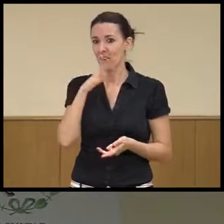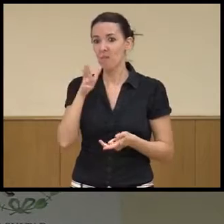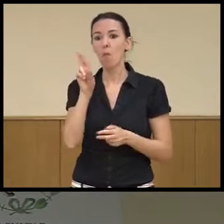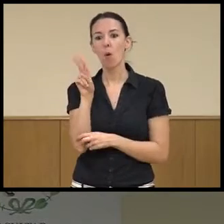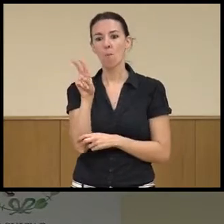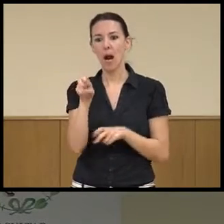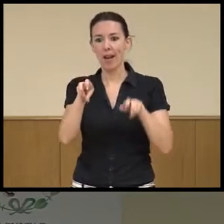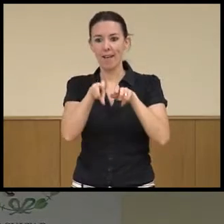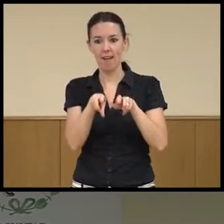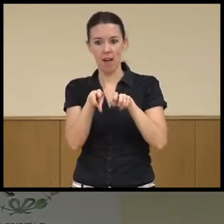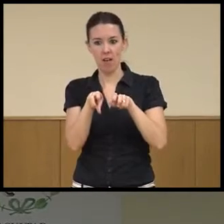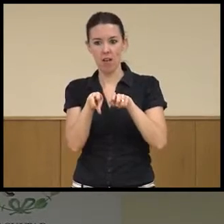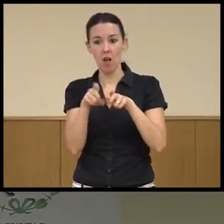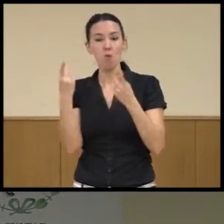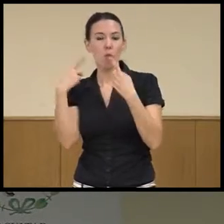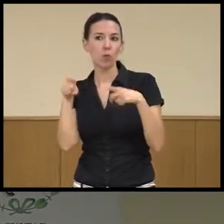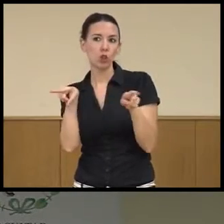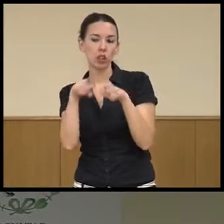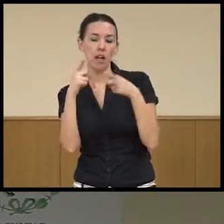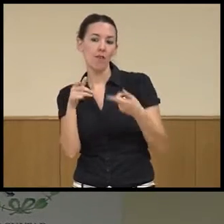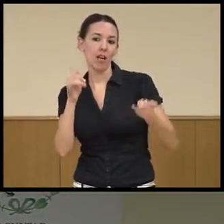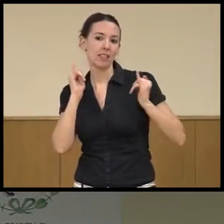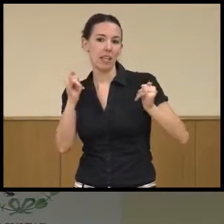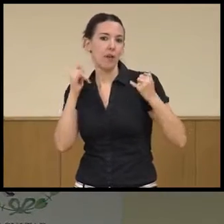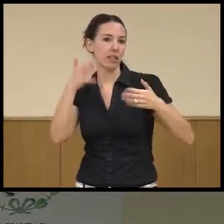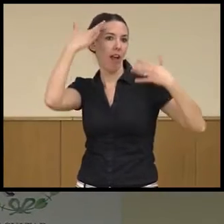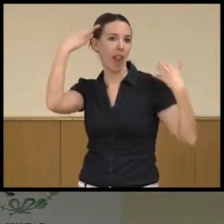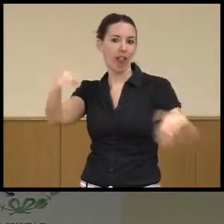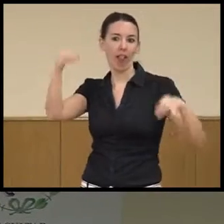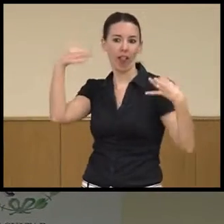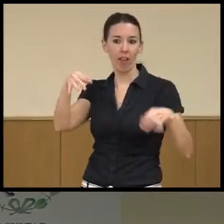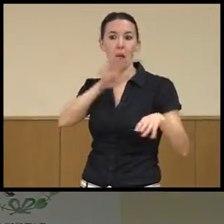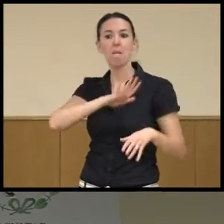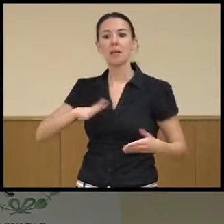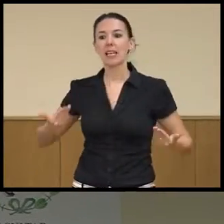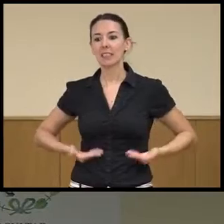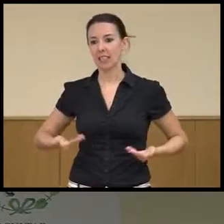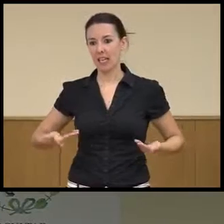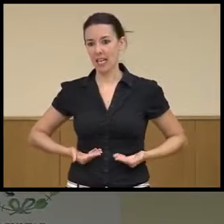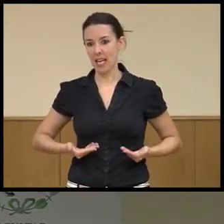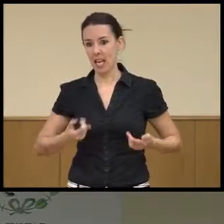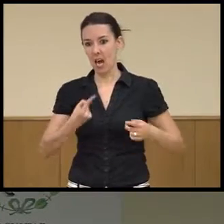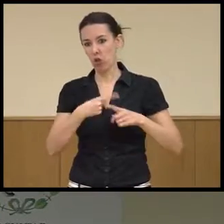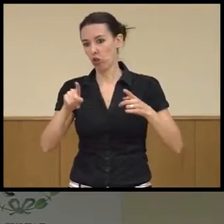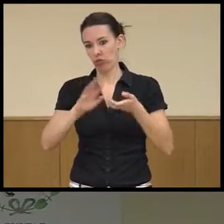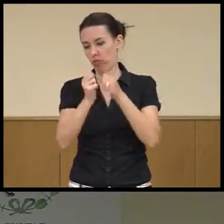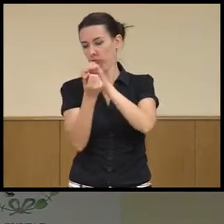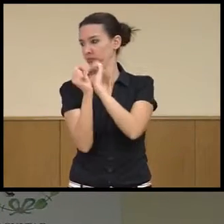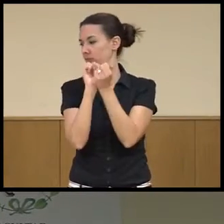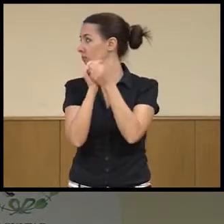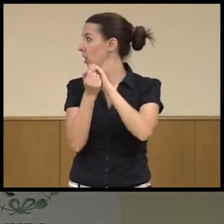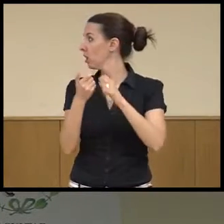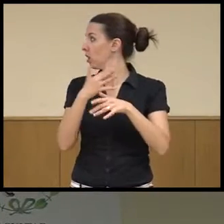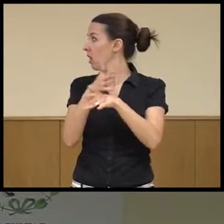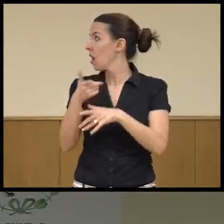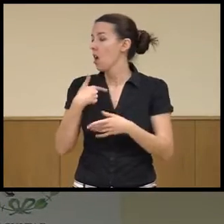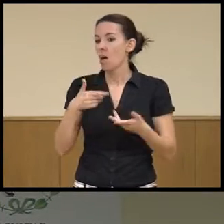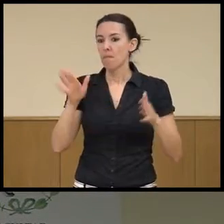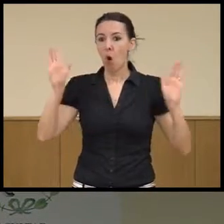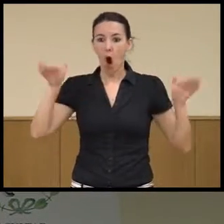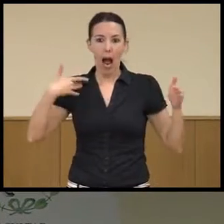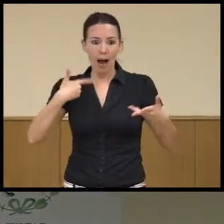pareja que, arrullada por la música, se divierte despreocupada mientras sus criados se abandonan a los excesos carnales, entre la desesperación del